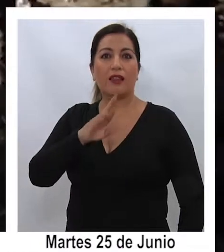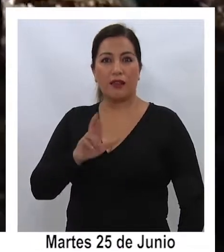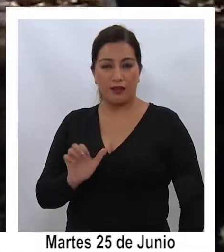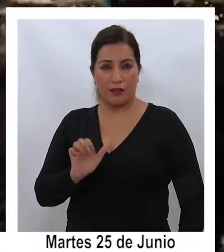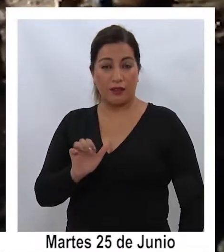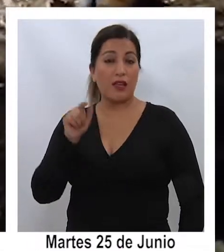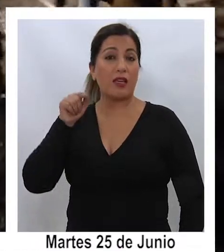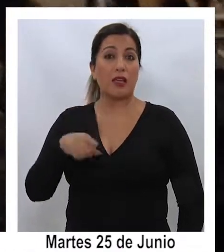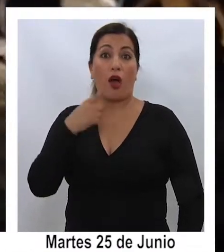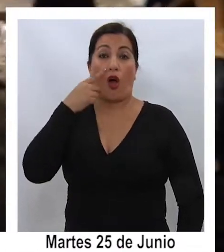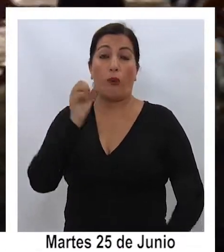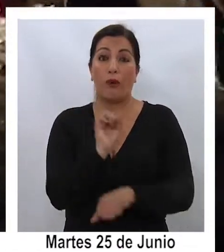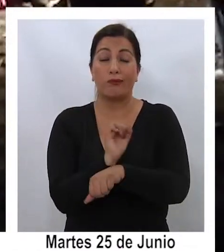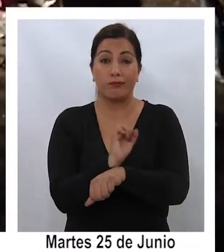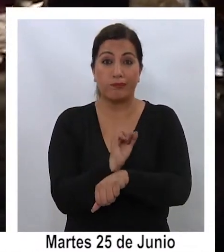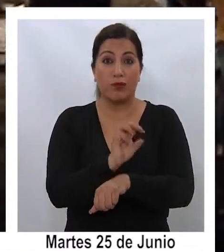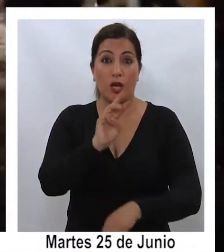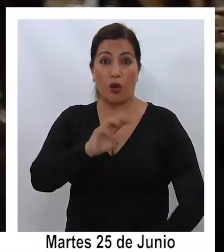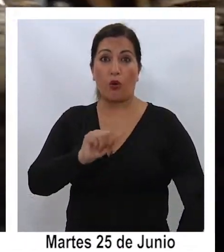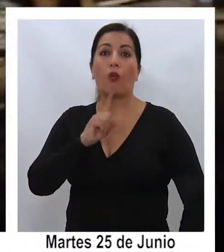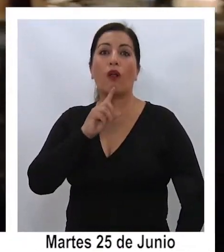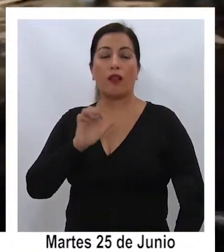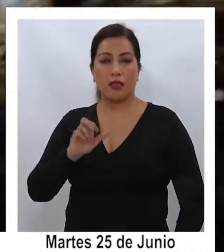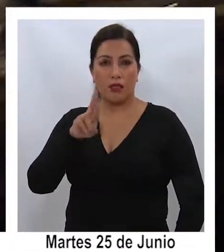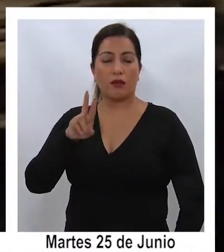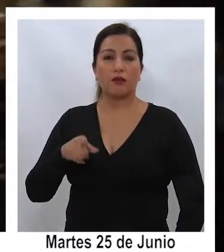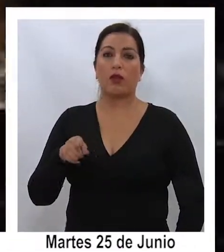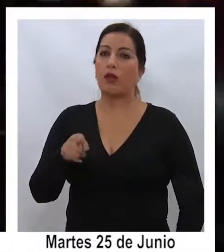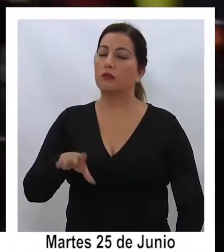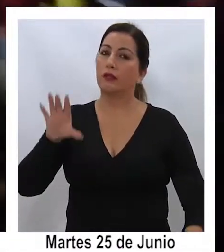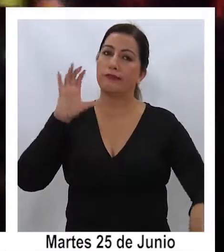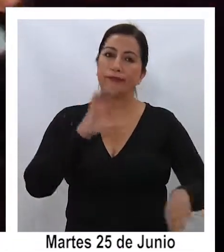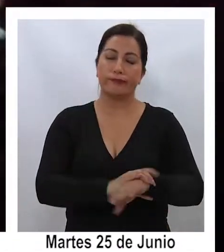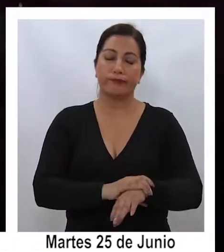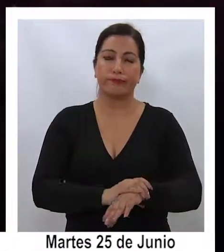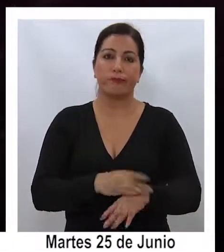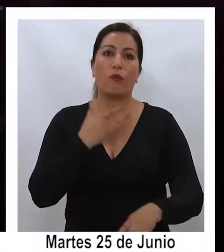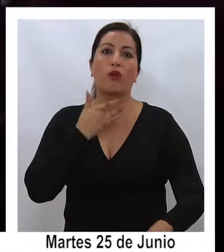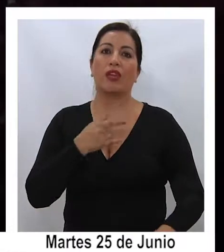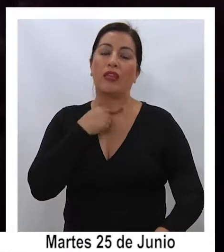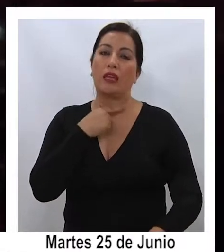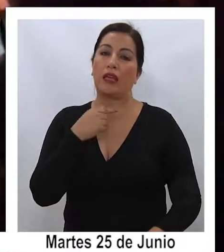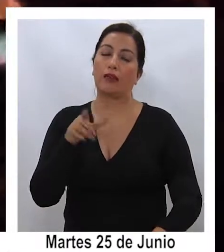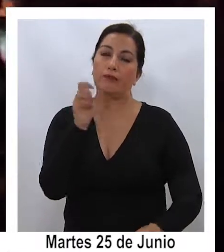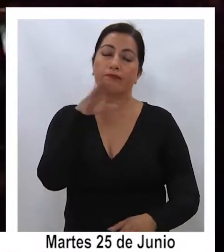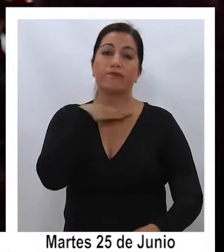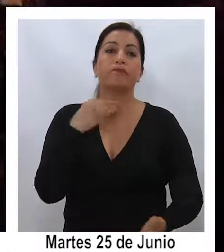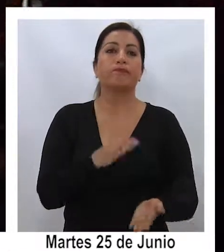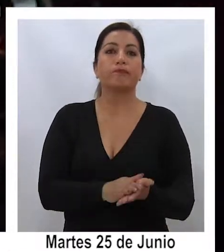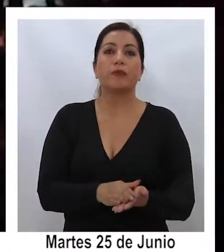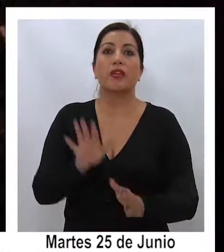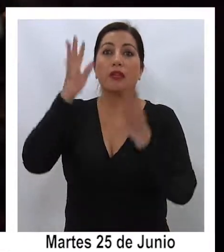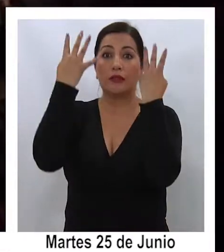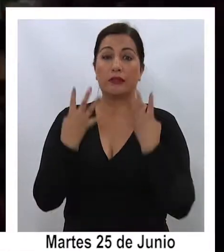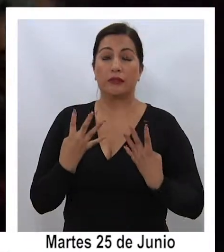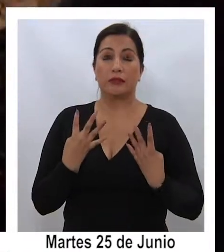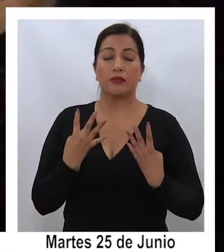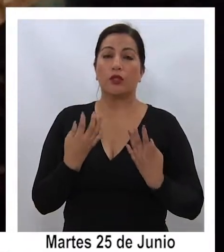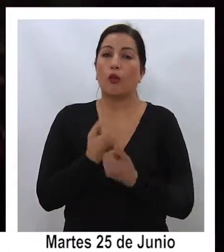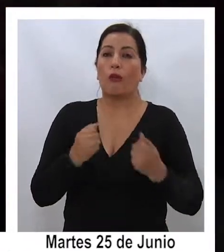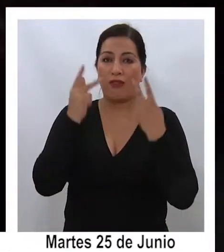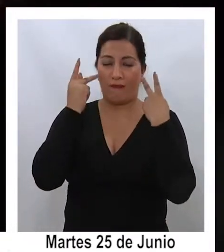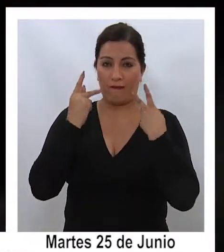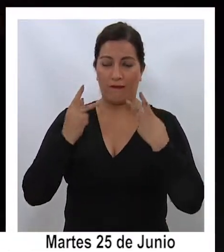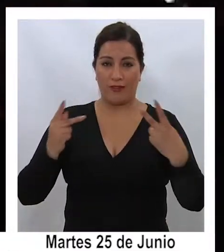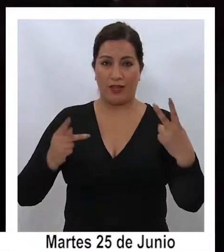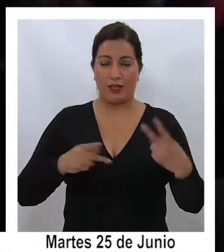El chofer, Walter Olea Ramírez, fue formalizado por cuasi delito de homicidio y quedó con cautelares de arraigo nacional